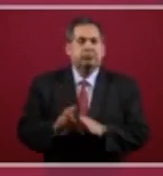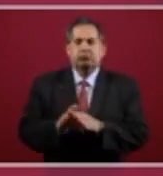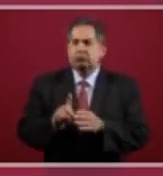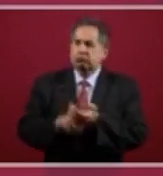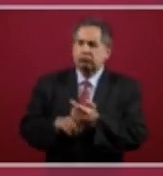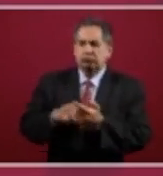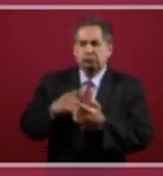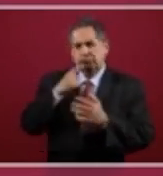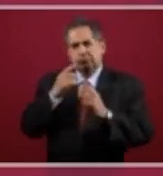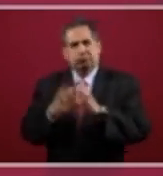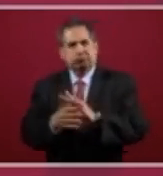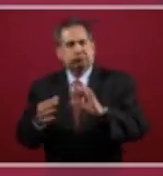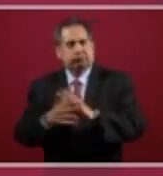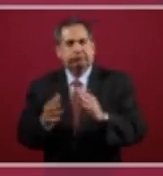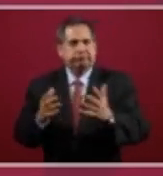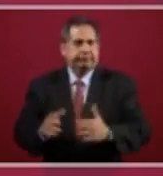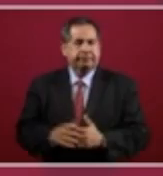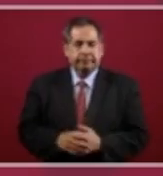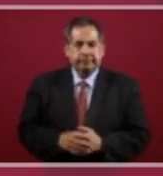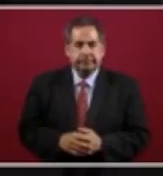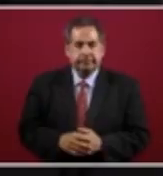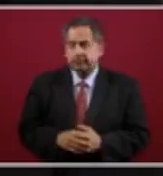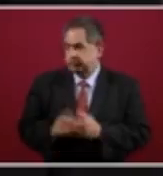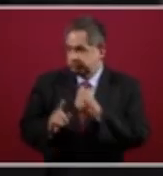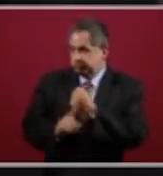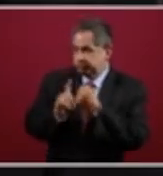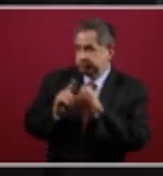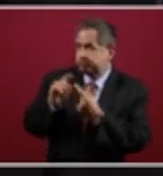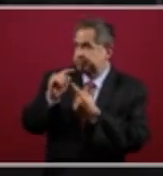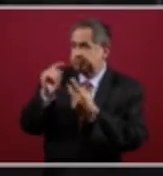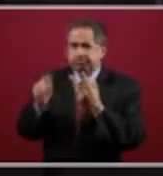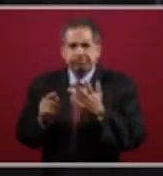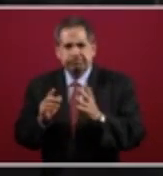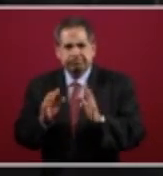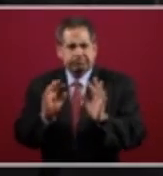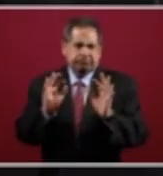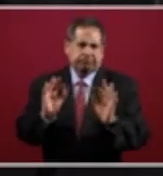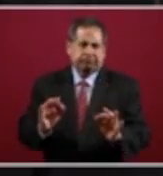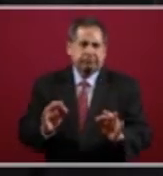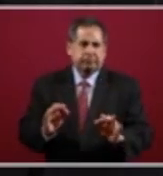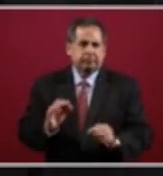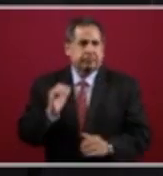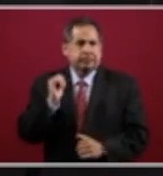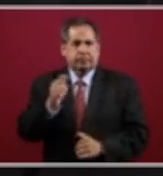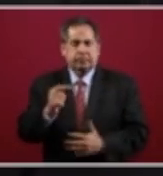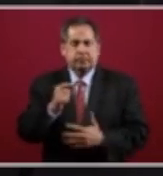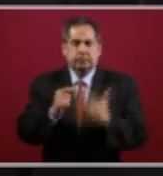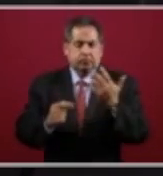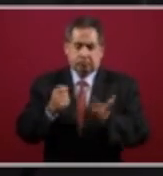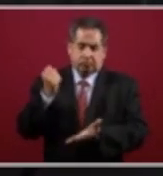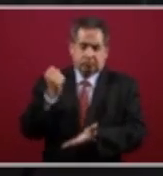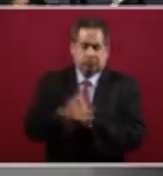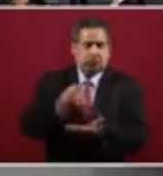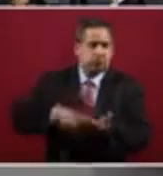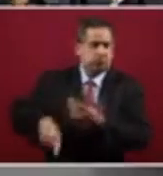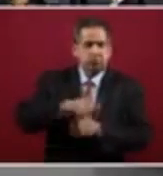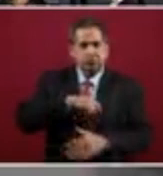incertidumbres, vaivenes, problemas externos, una vez que se apruebe lo del